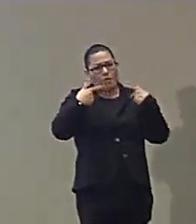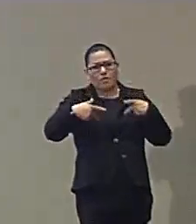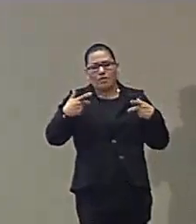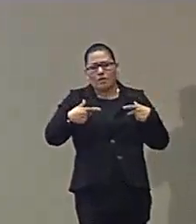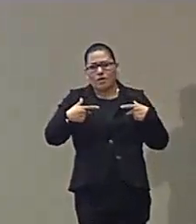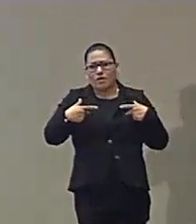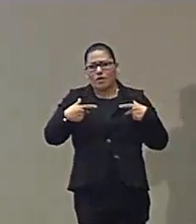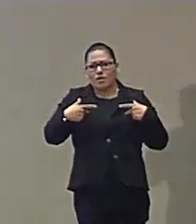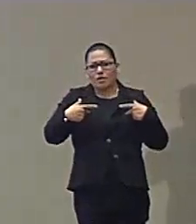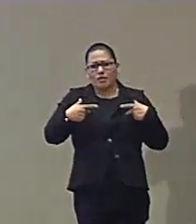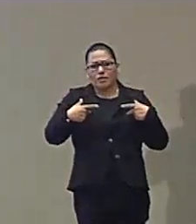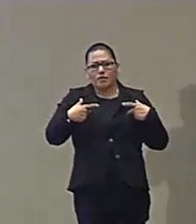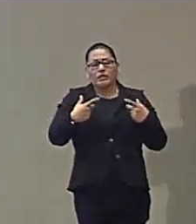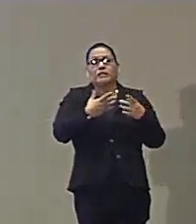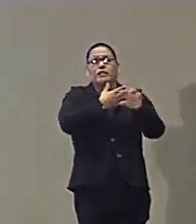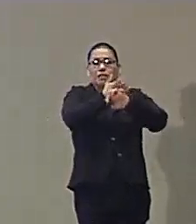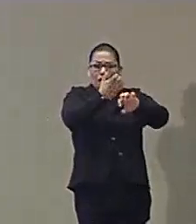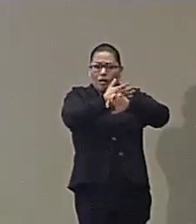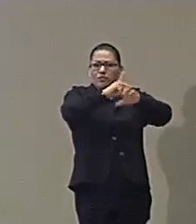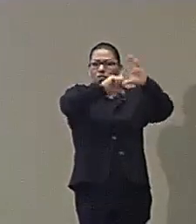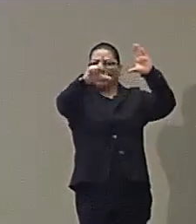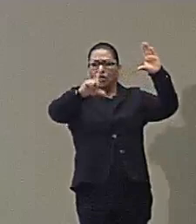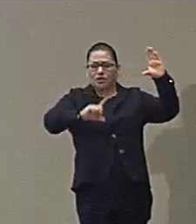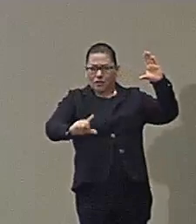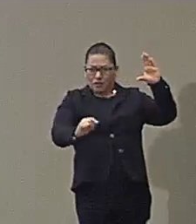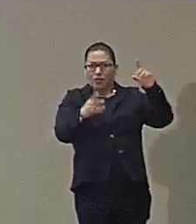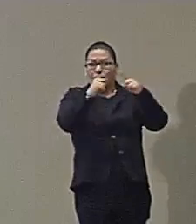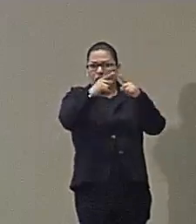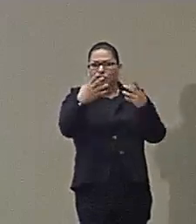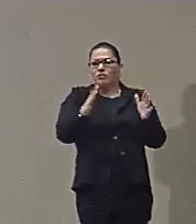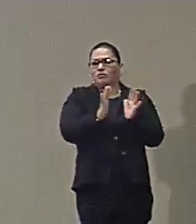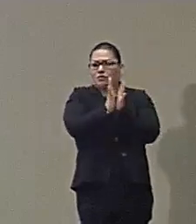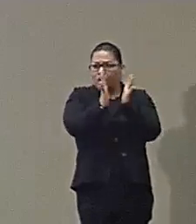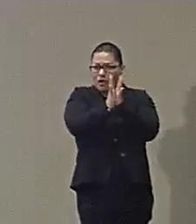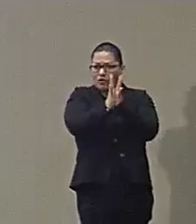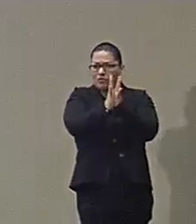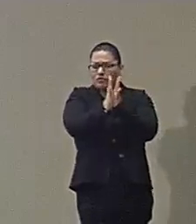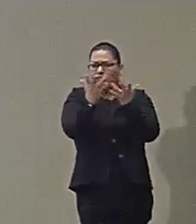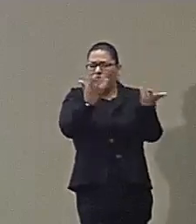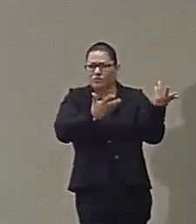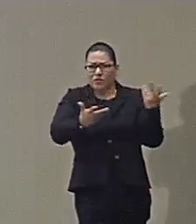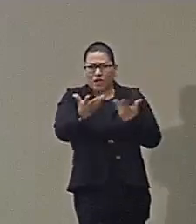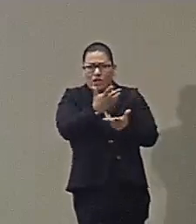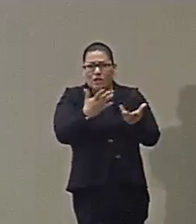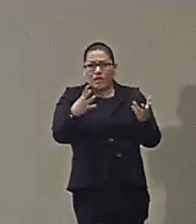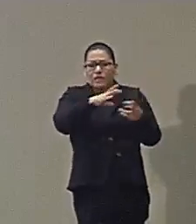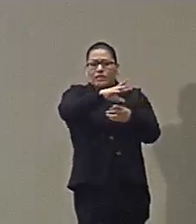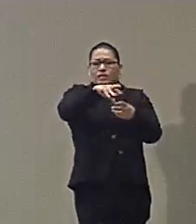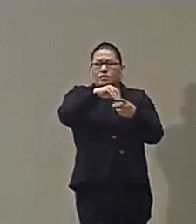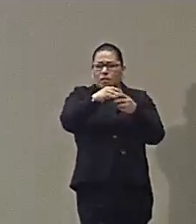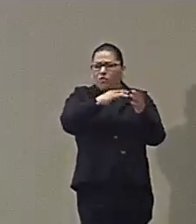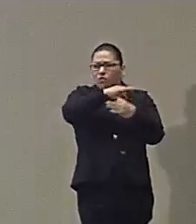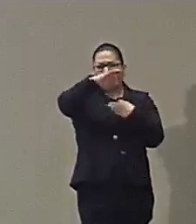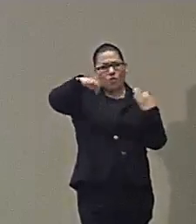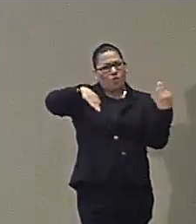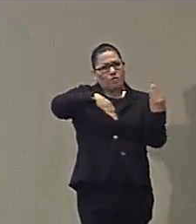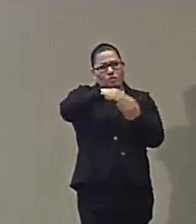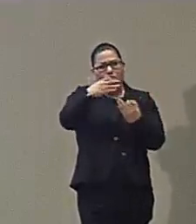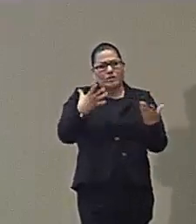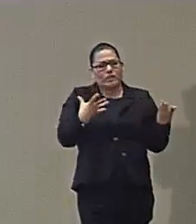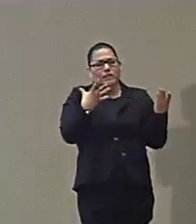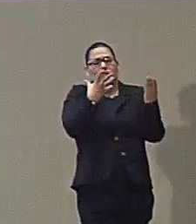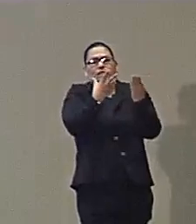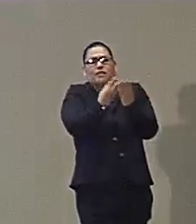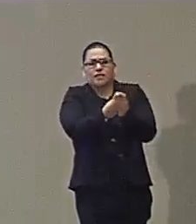o de las personas y entidades que participan en el sector proporcionando el servicio acumula se acumula la